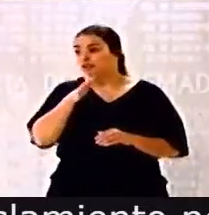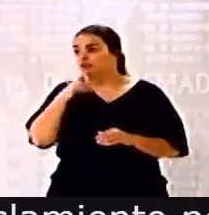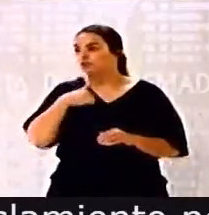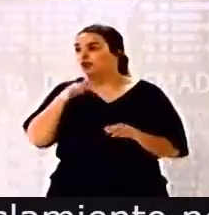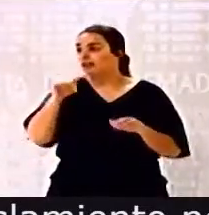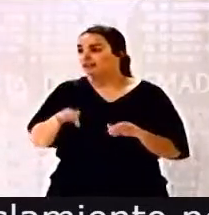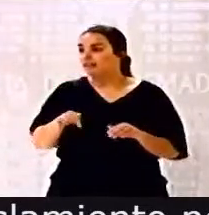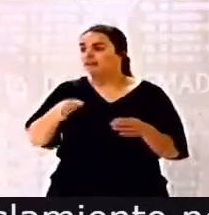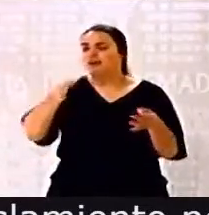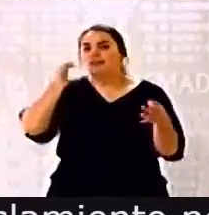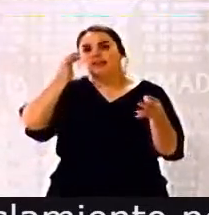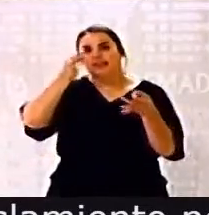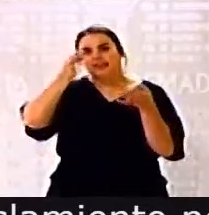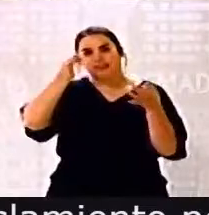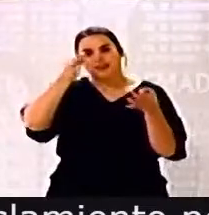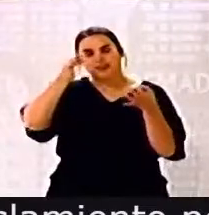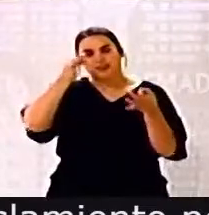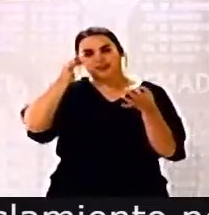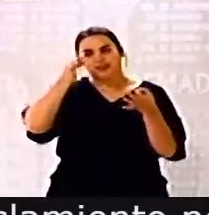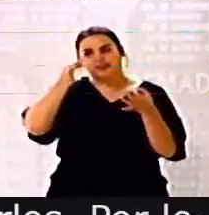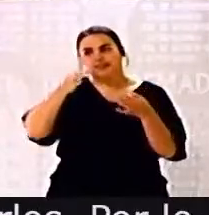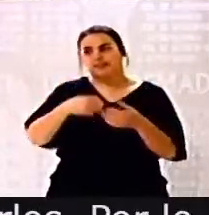sería